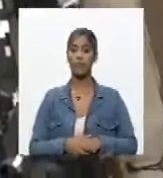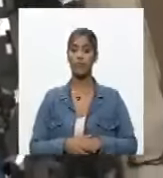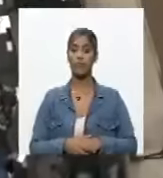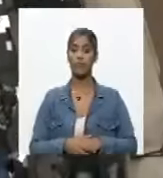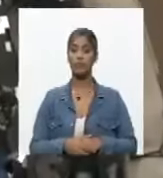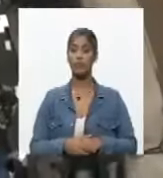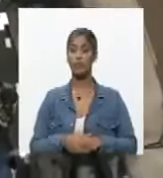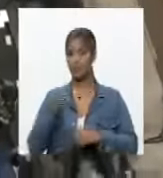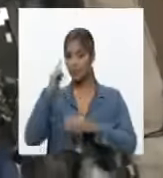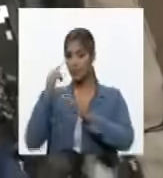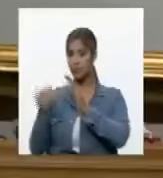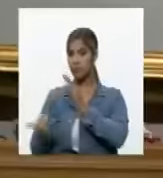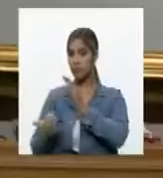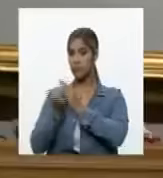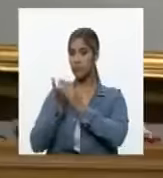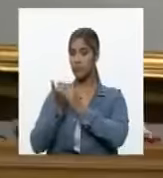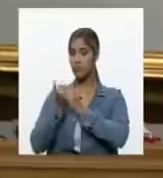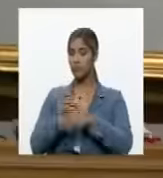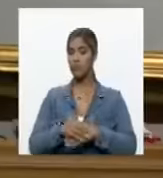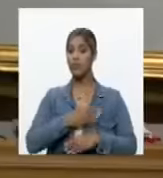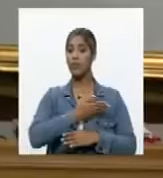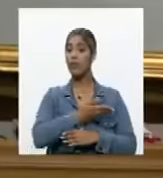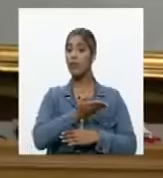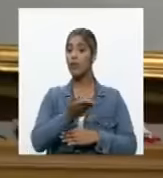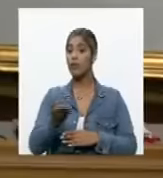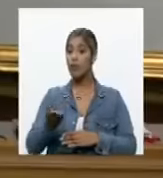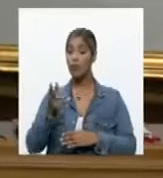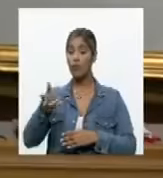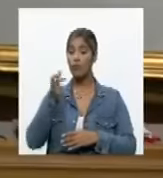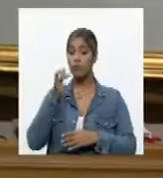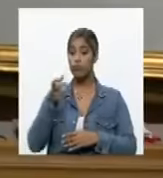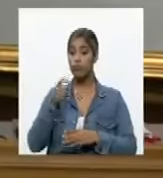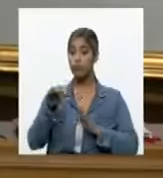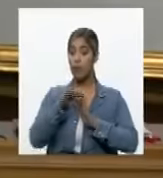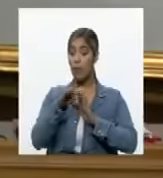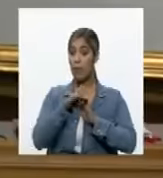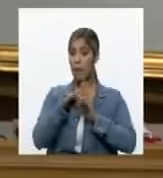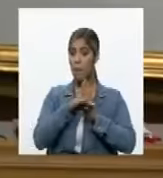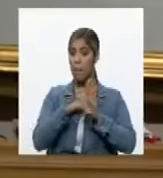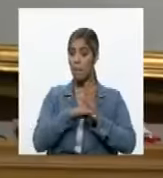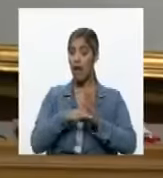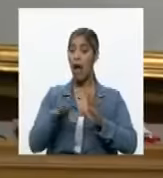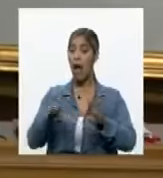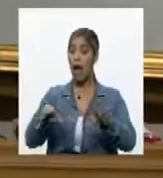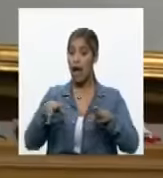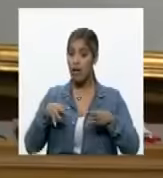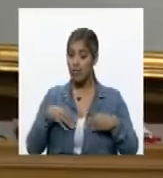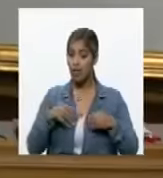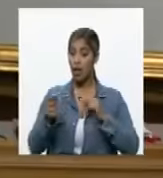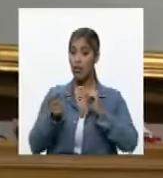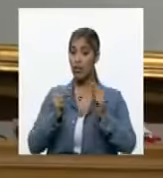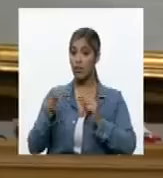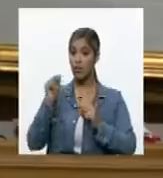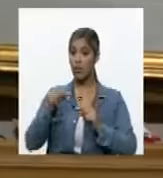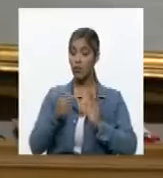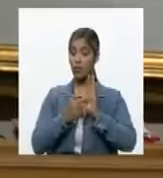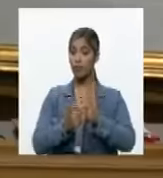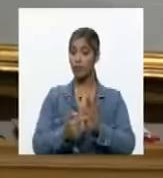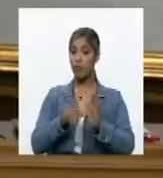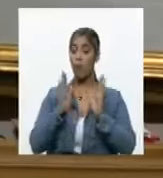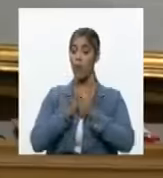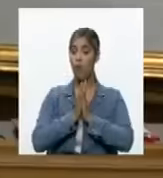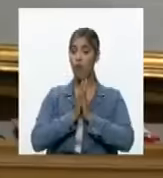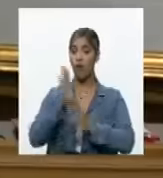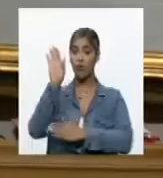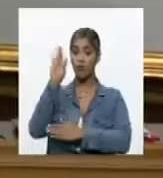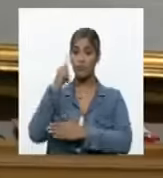En consideración, las honorables diputadas y los honorables diputados que estén a favor del proyecto de orden del día presentado, si no se manifestara